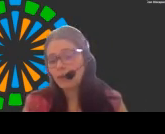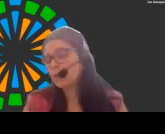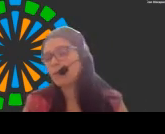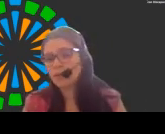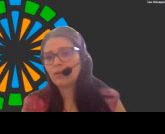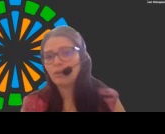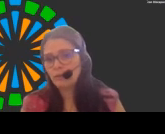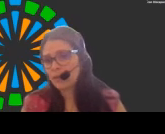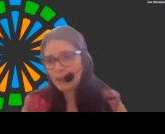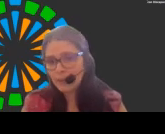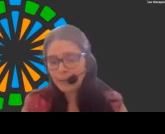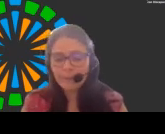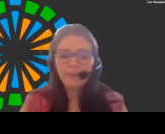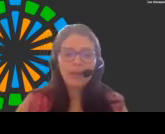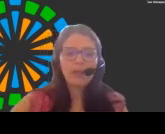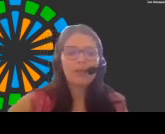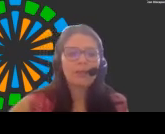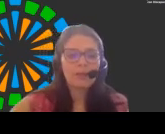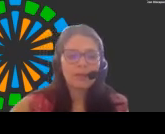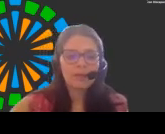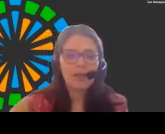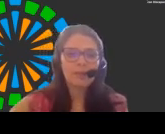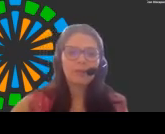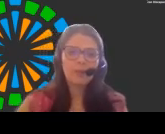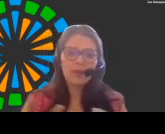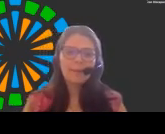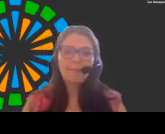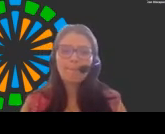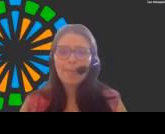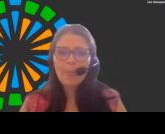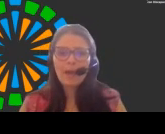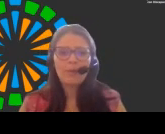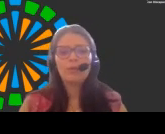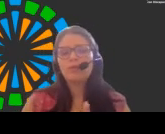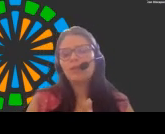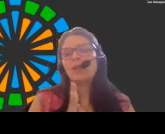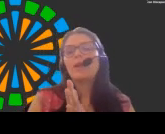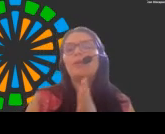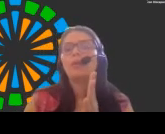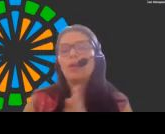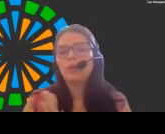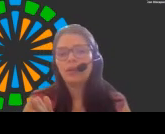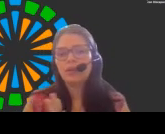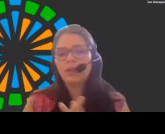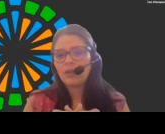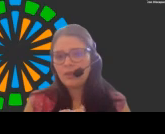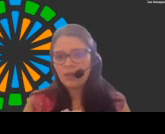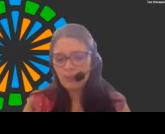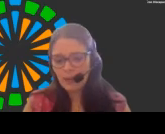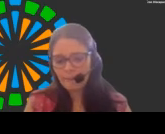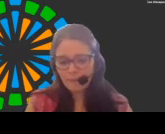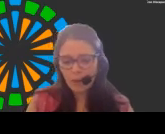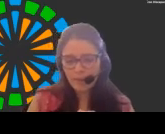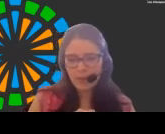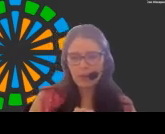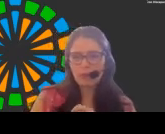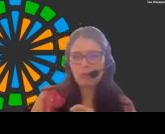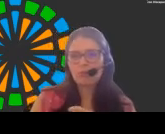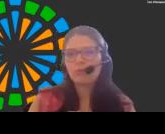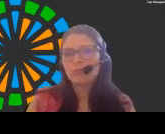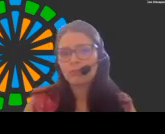también tiene que ver con la Salud Mental Entonces digamos por acá Ah bueno no sé si había alguna duda antes de entrar a este tema